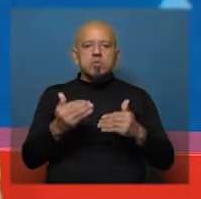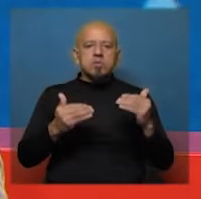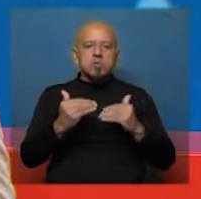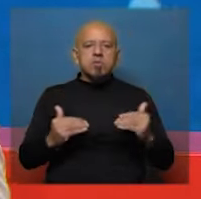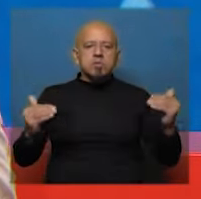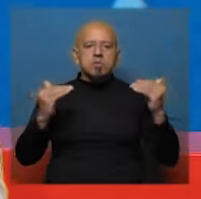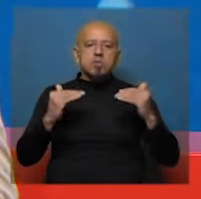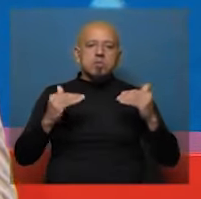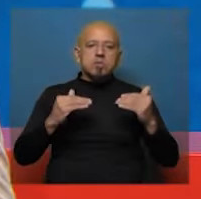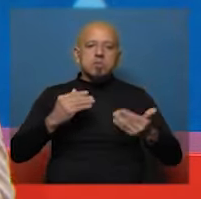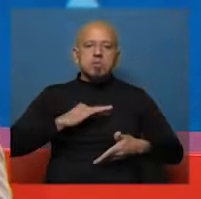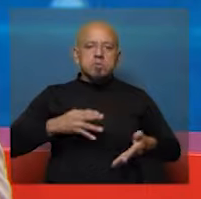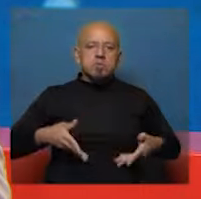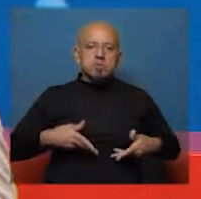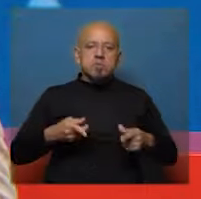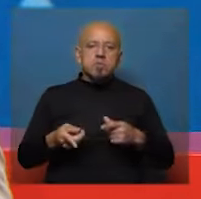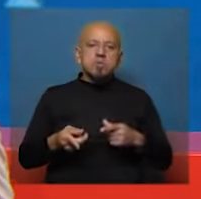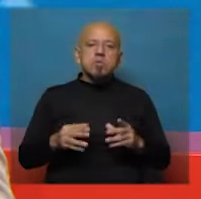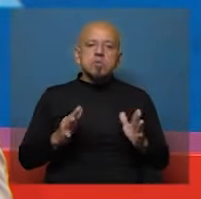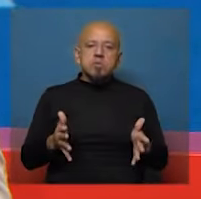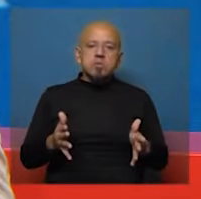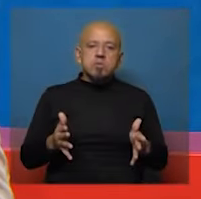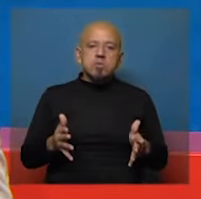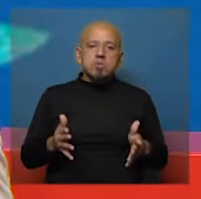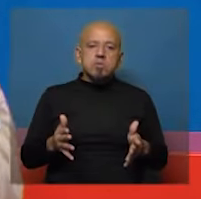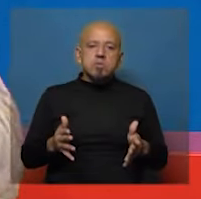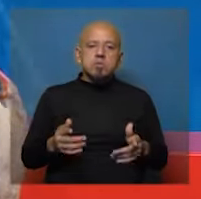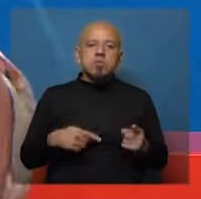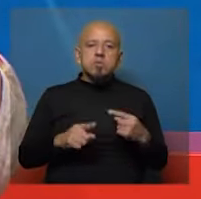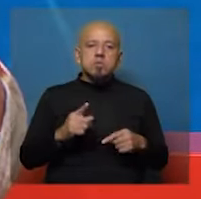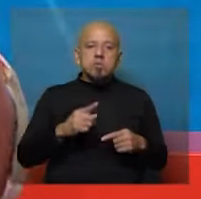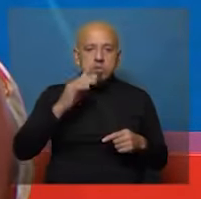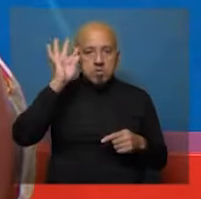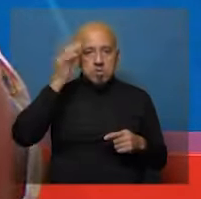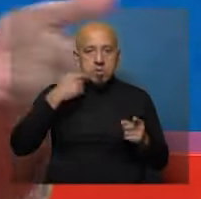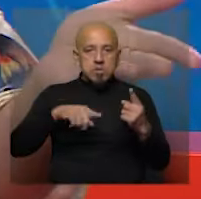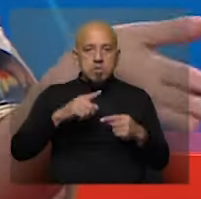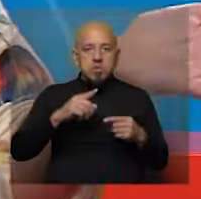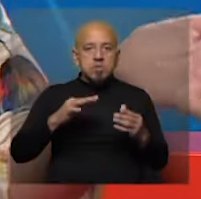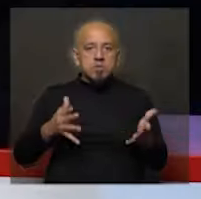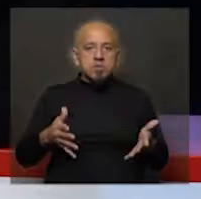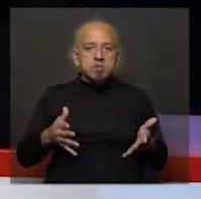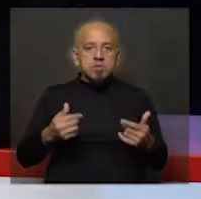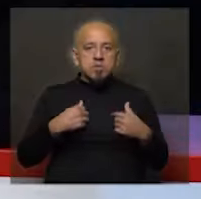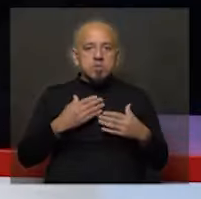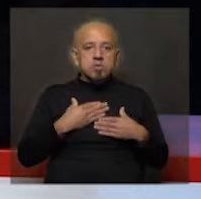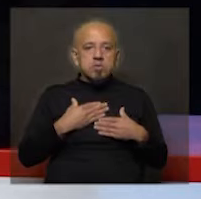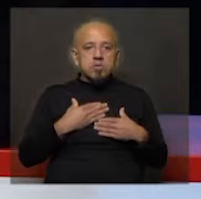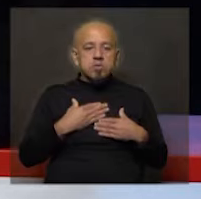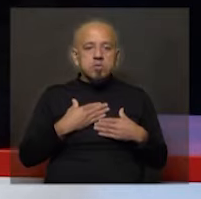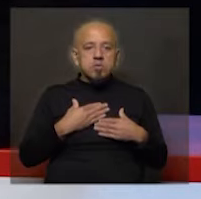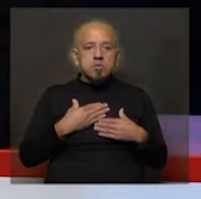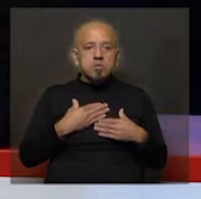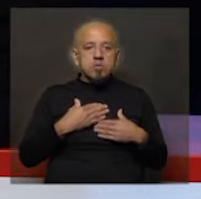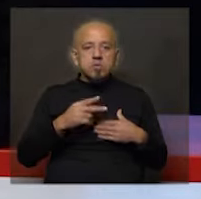género son bastante aterradoras No no son nada alentadoras Creen que estamos pasadas de rosca y nosotras seguimos cobrando una cuarta parte